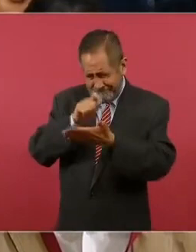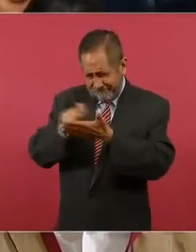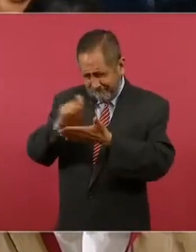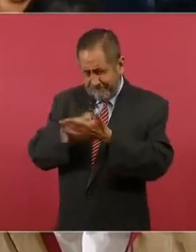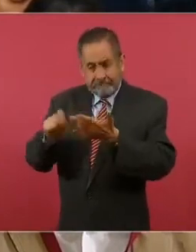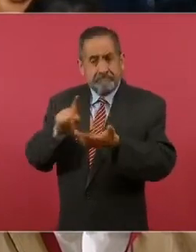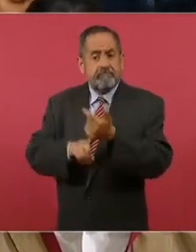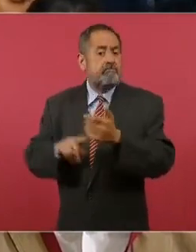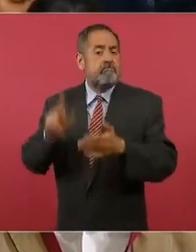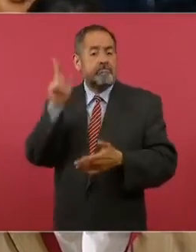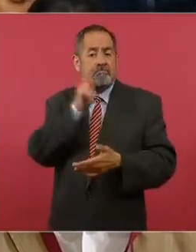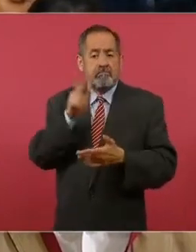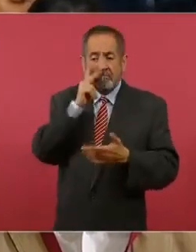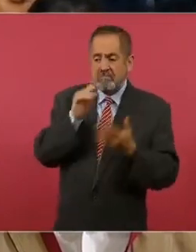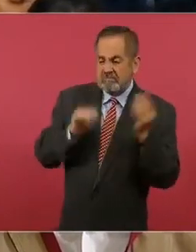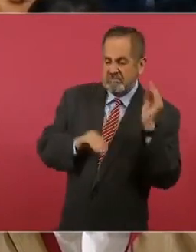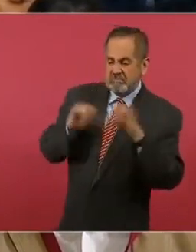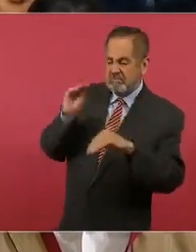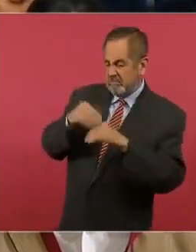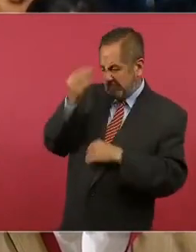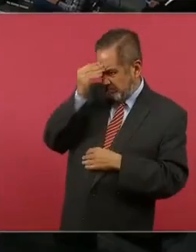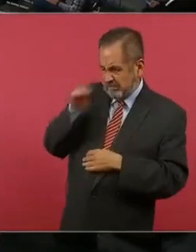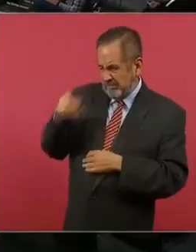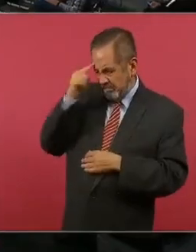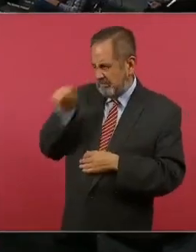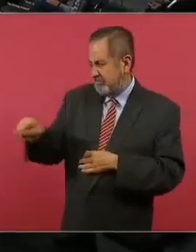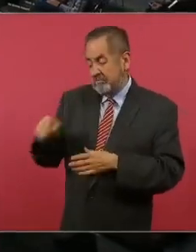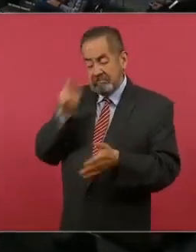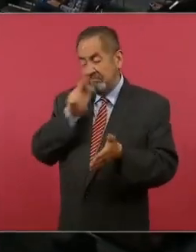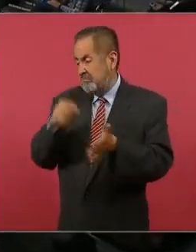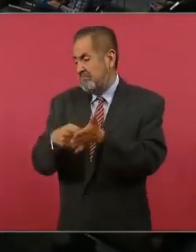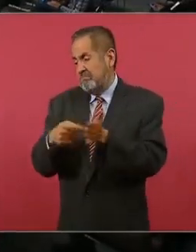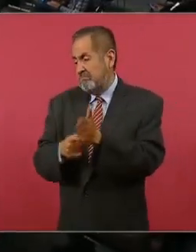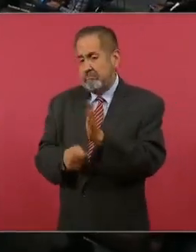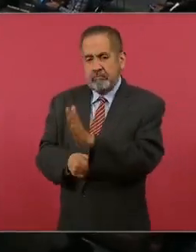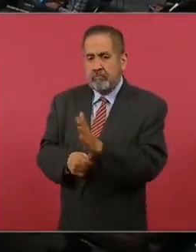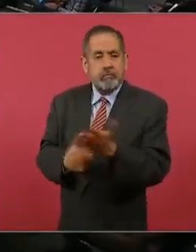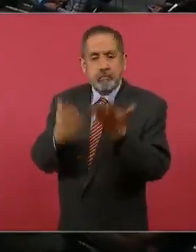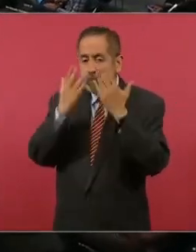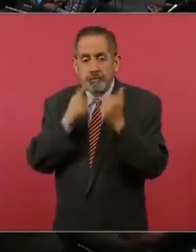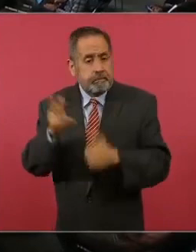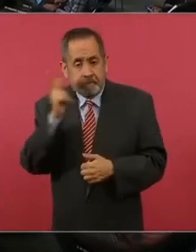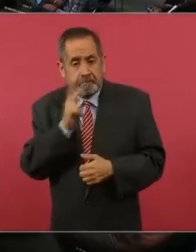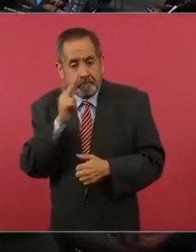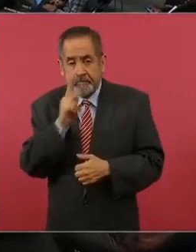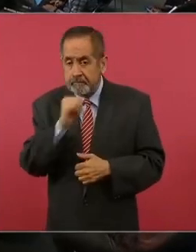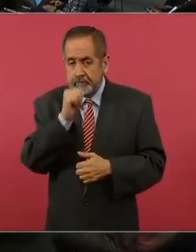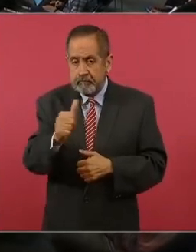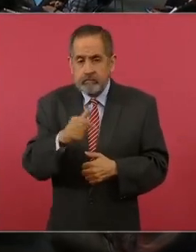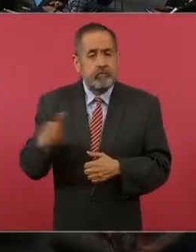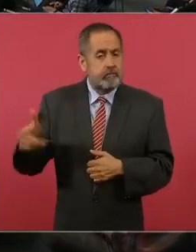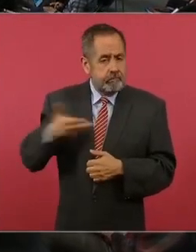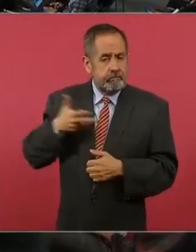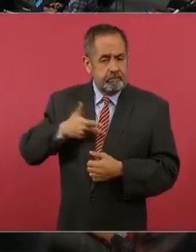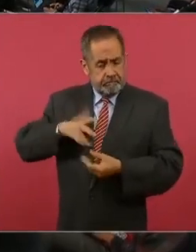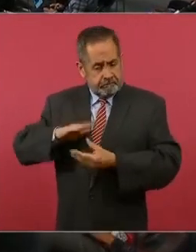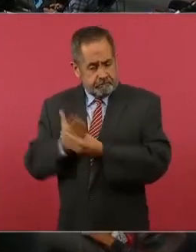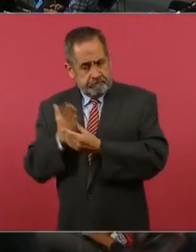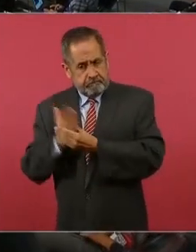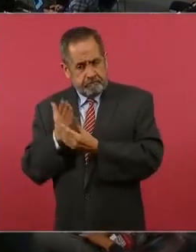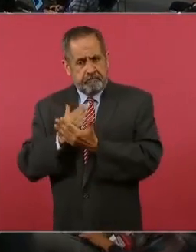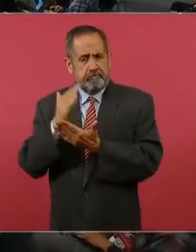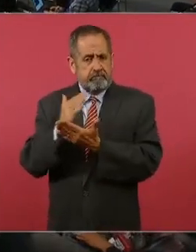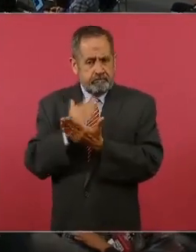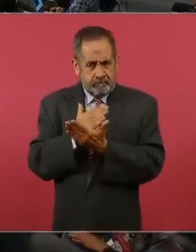supuestas pruebas que le fincaron, que le plantaron y que no hay manera de comprobarlas, y él tiene todo muy bien documentado.